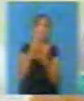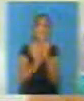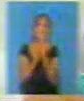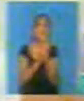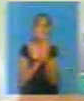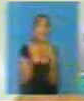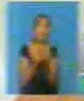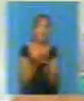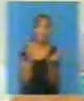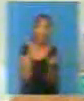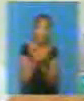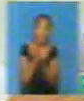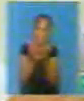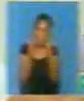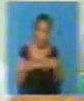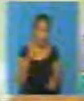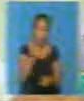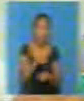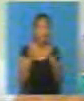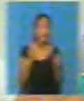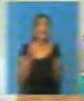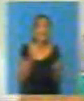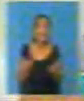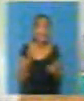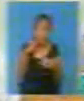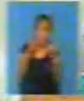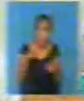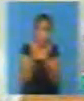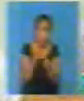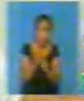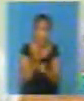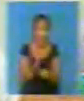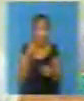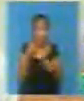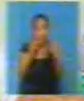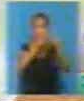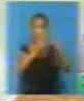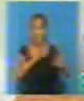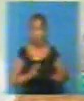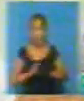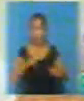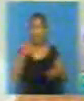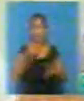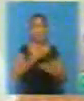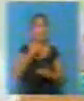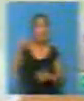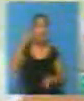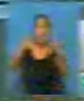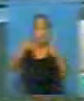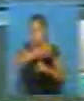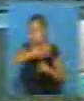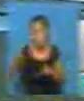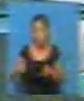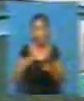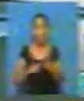público de la acusación tenemos que actuar frente a la comisión de ilícito y lo que estamos haciendo esto da lugar a una investigación se secuestraron celulares